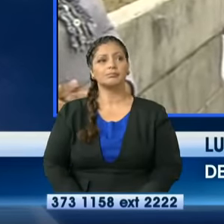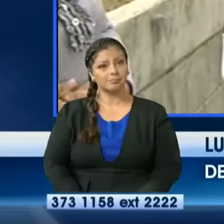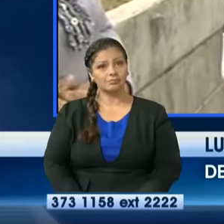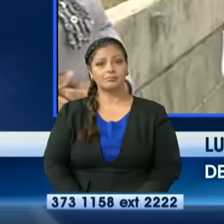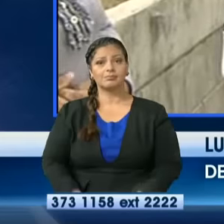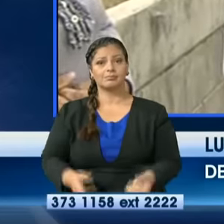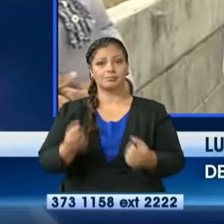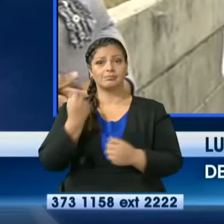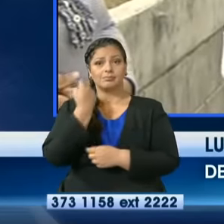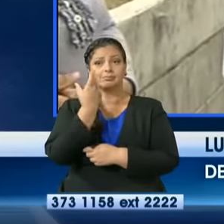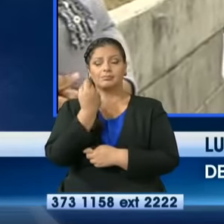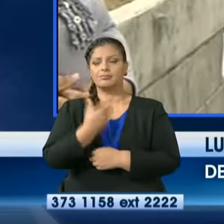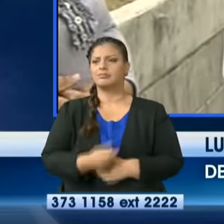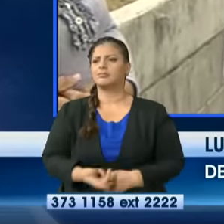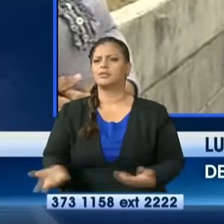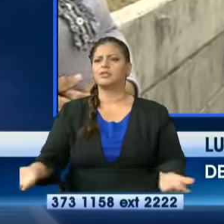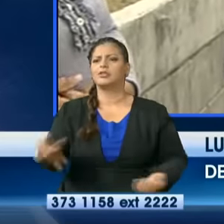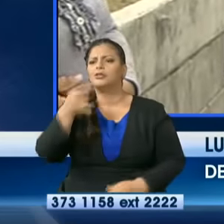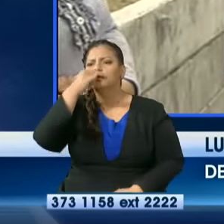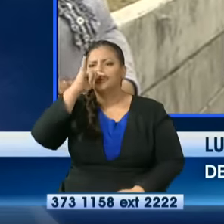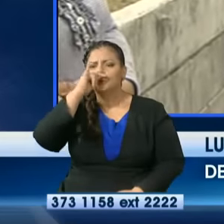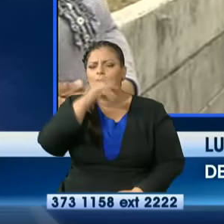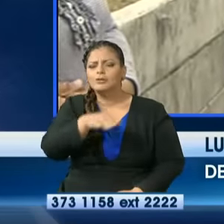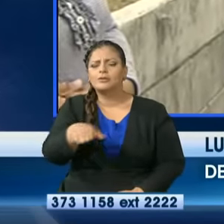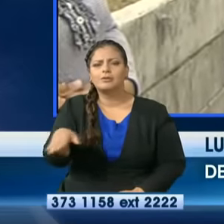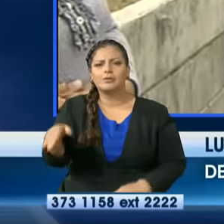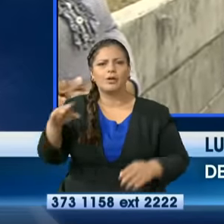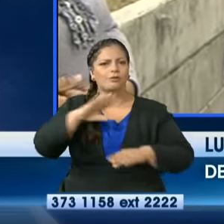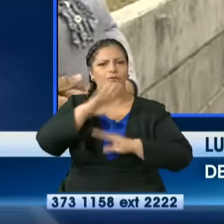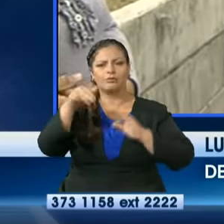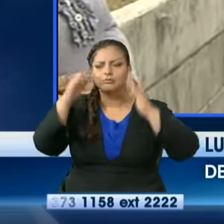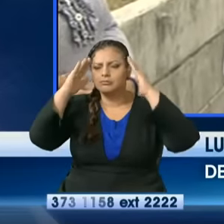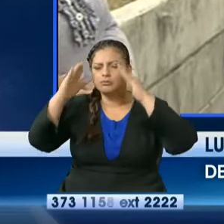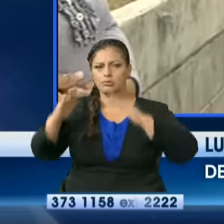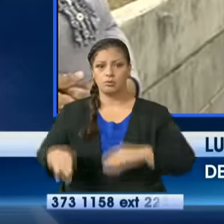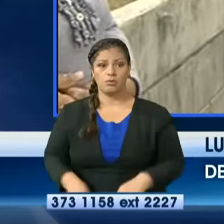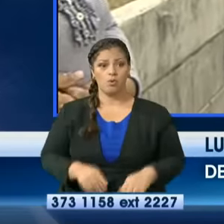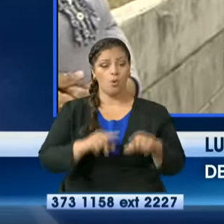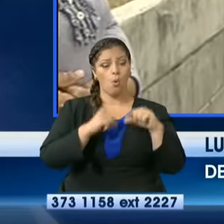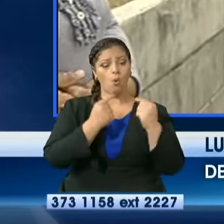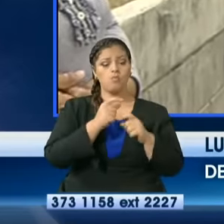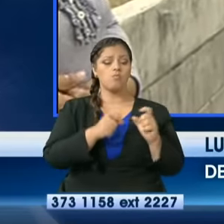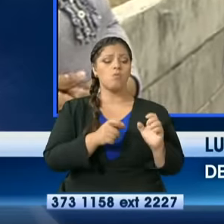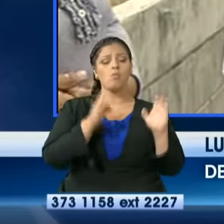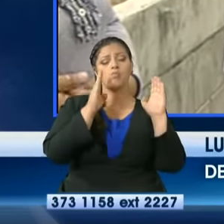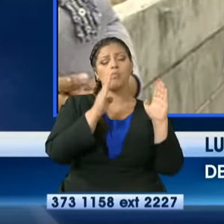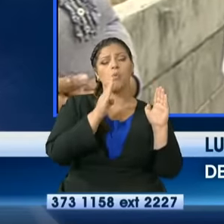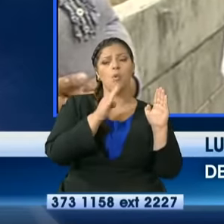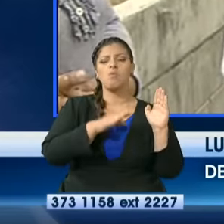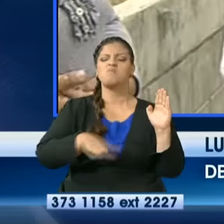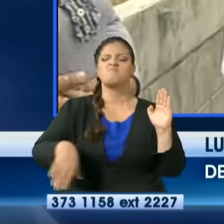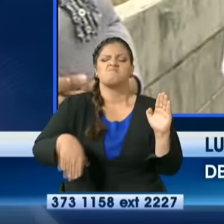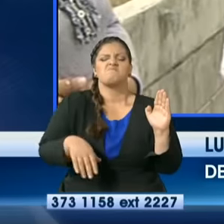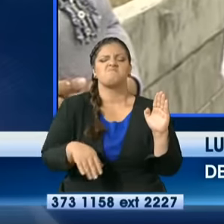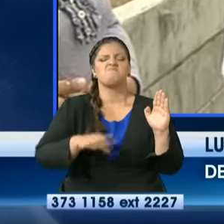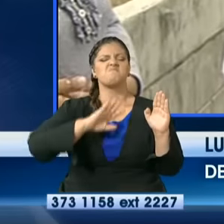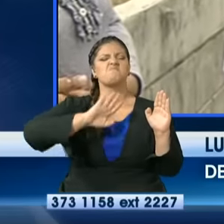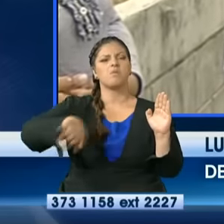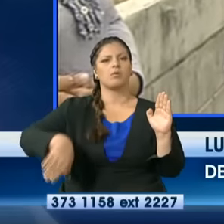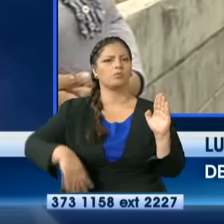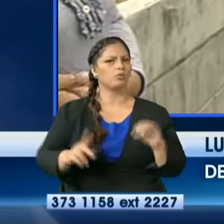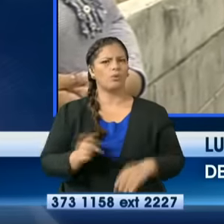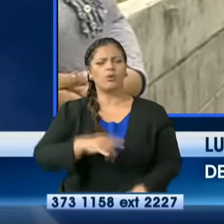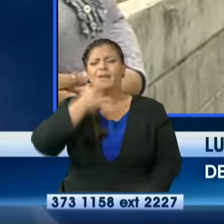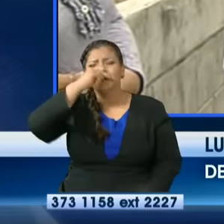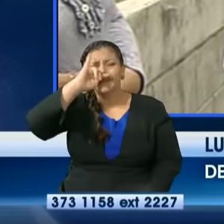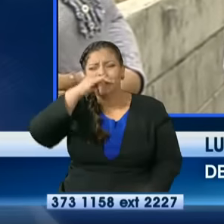bien común, no para un grupo de personas. ¿El bien común cuál es? La educación de los niños, lo